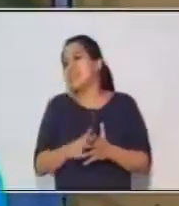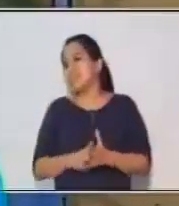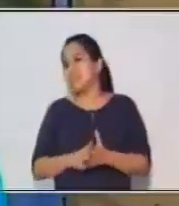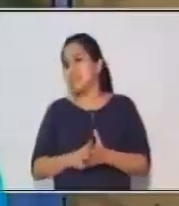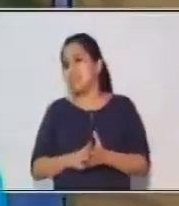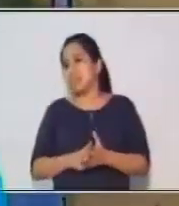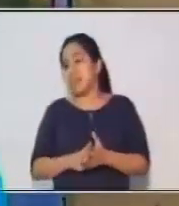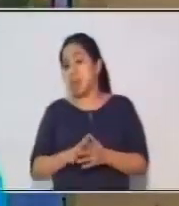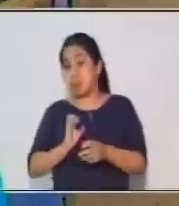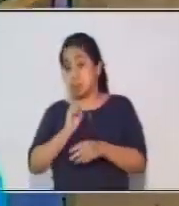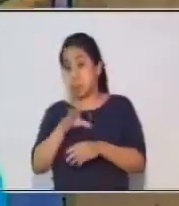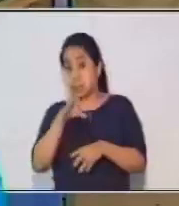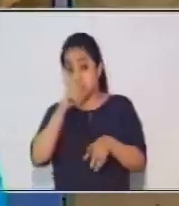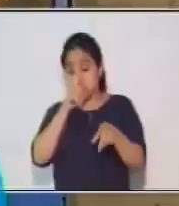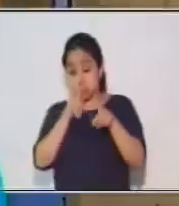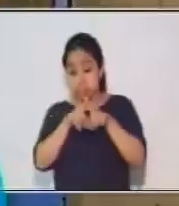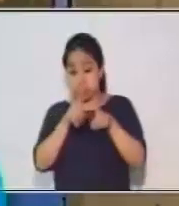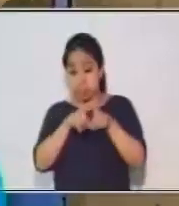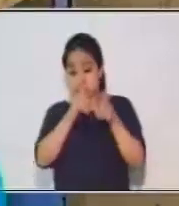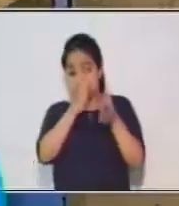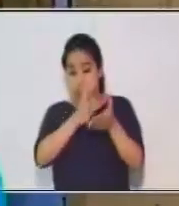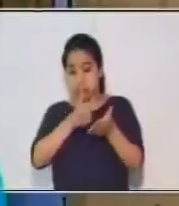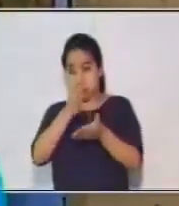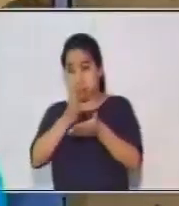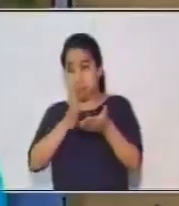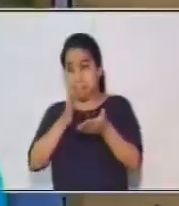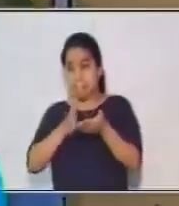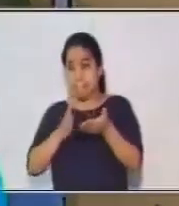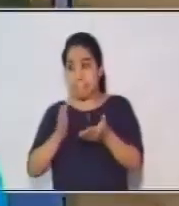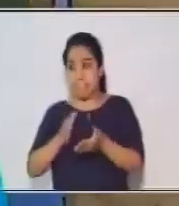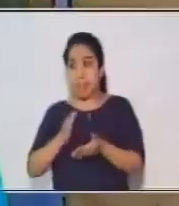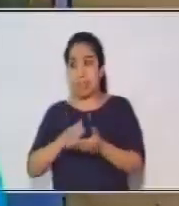En los mensajes también hay una parte implícita.